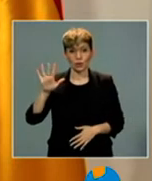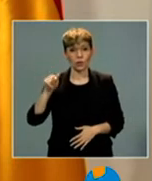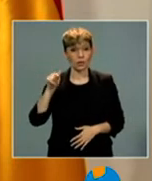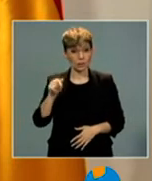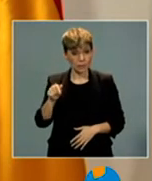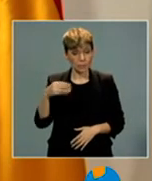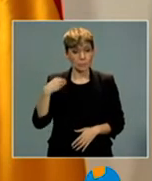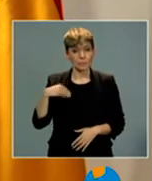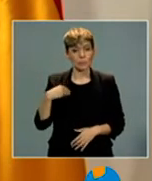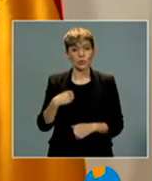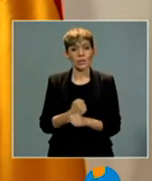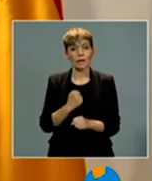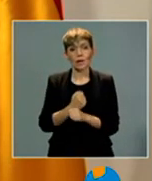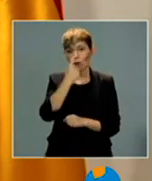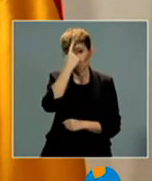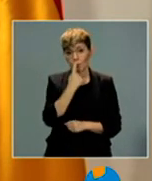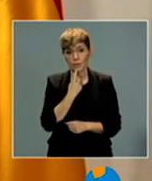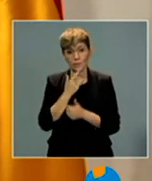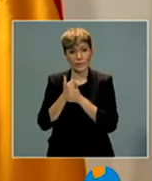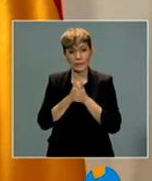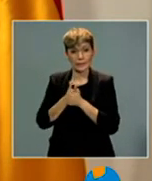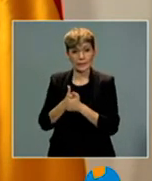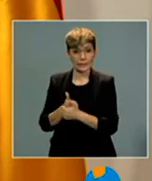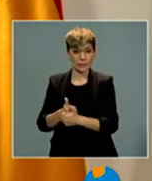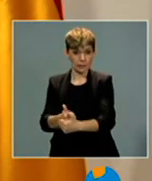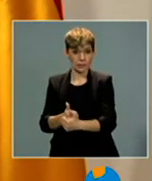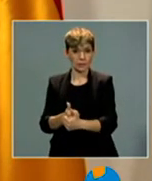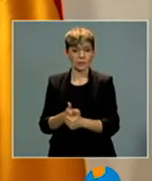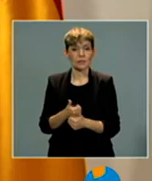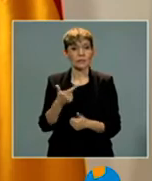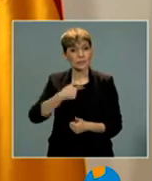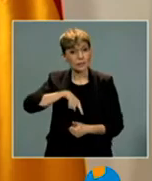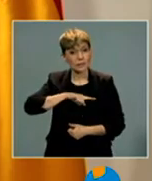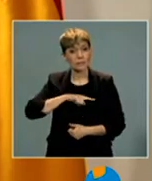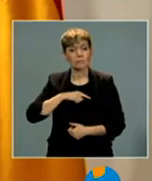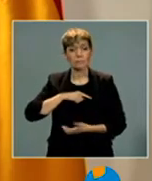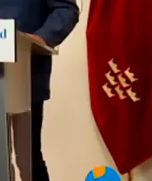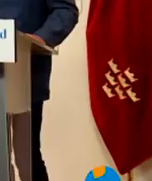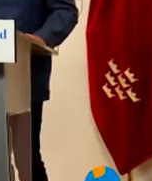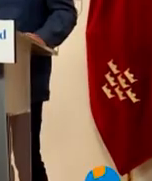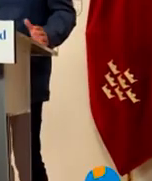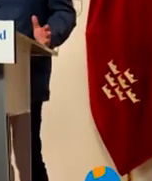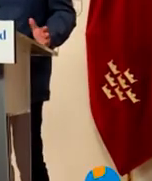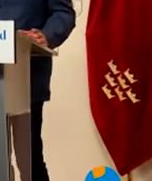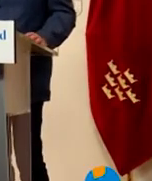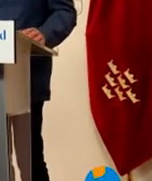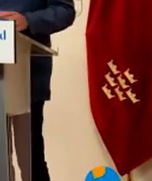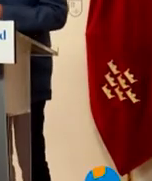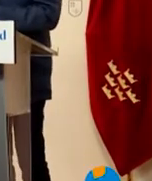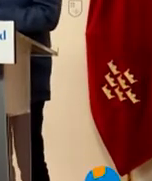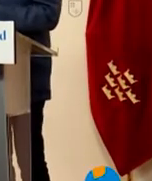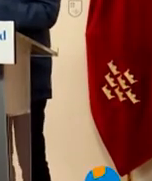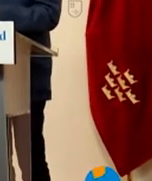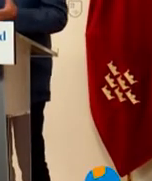desarrollando estas labores en nuestra región y a los que quiero agradecer su trabajo. El consejero de Salud,